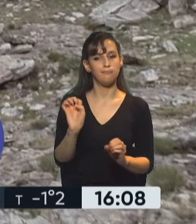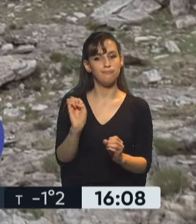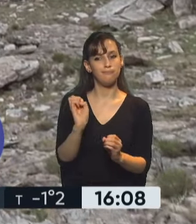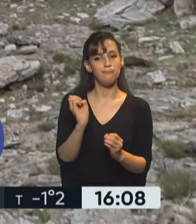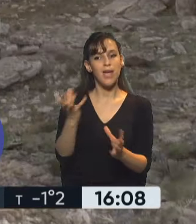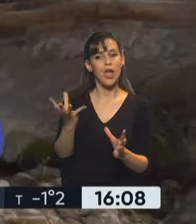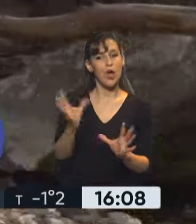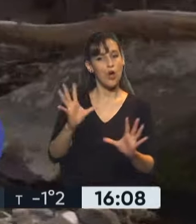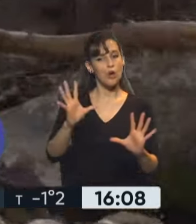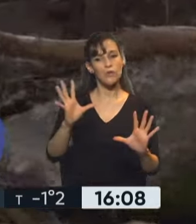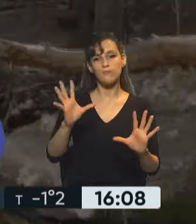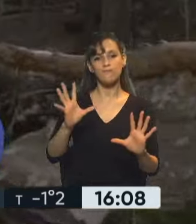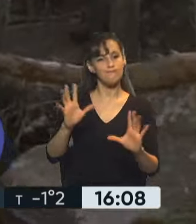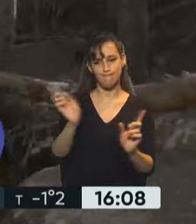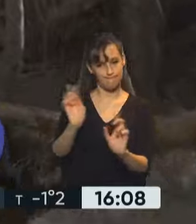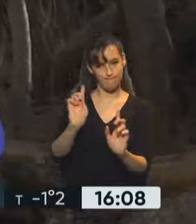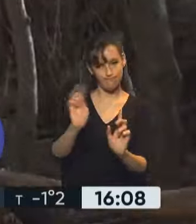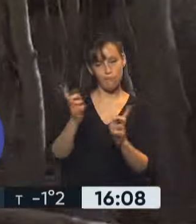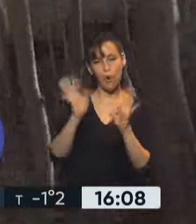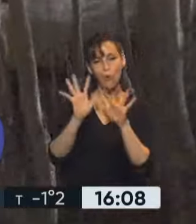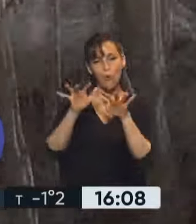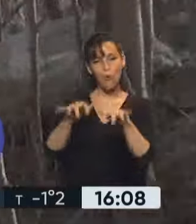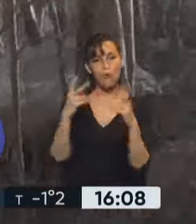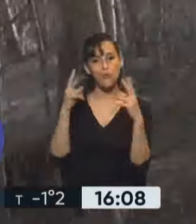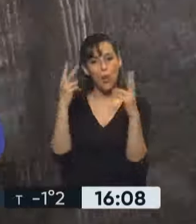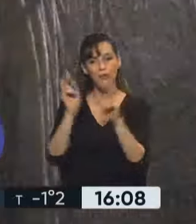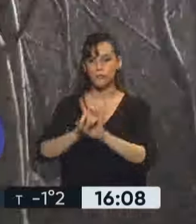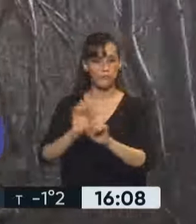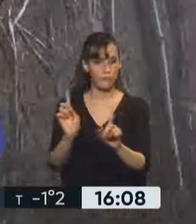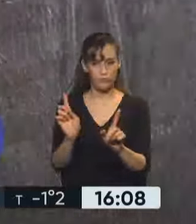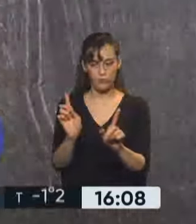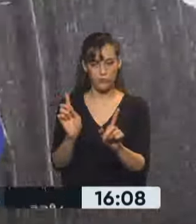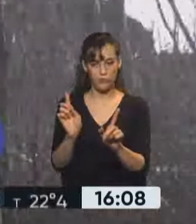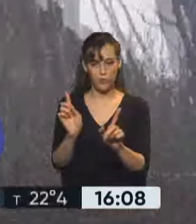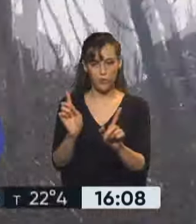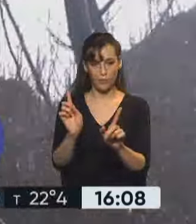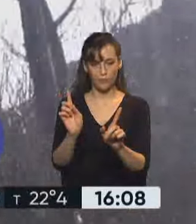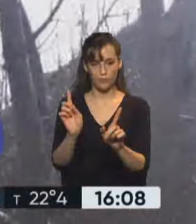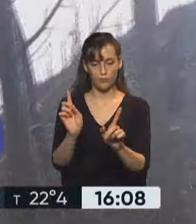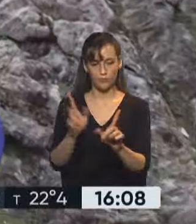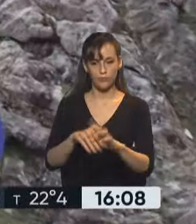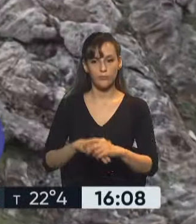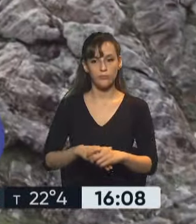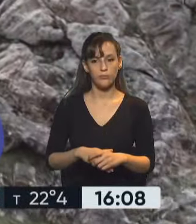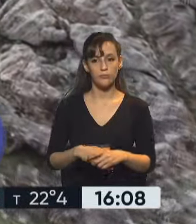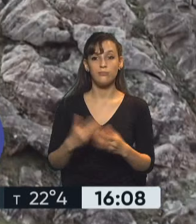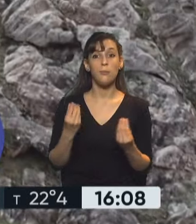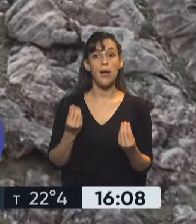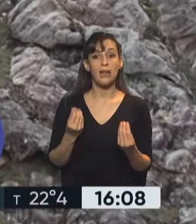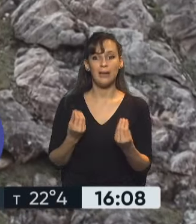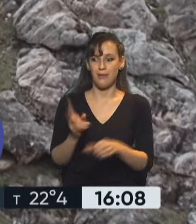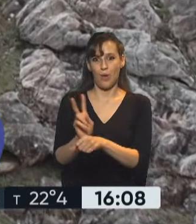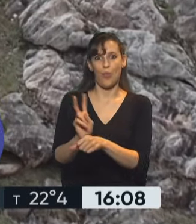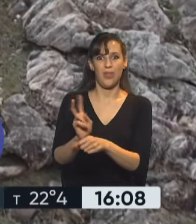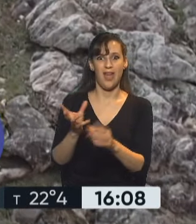condiciones tendradas o en otro momento, que la visita esté restringida al uso del público en general, ¿no?, por una cuestión de conservación del espacio,